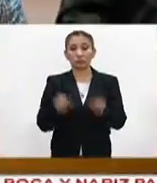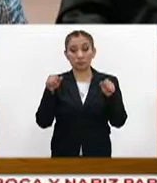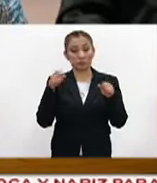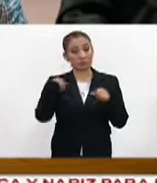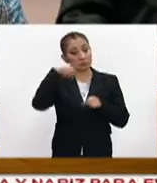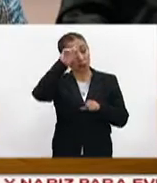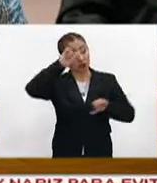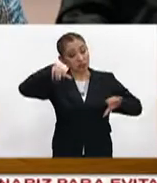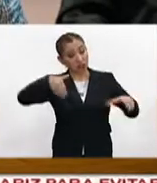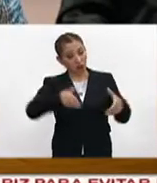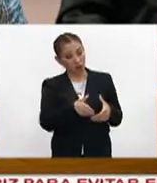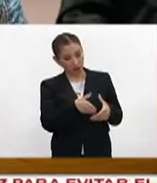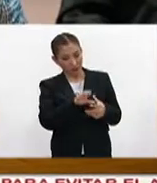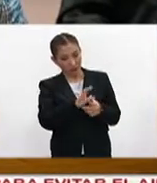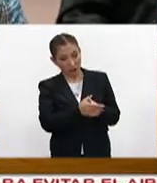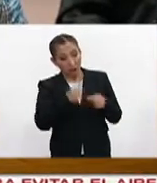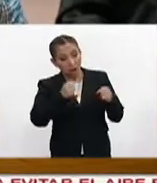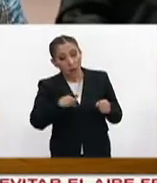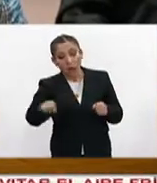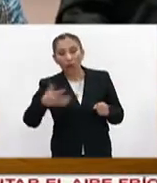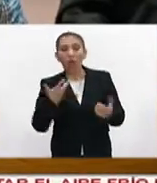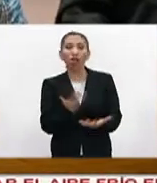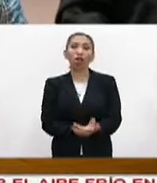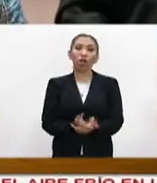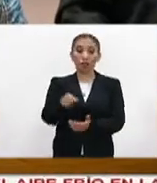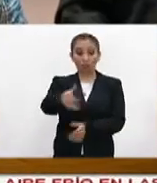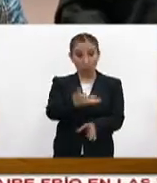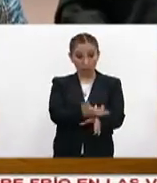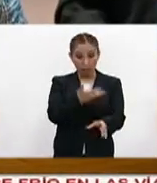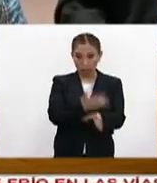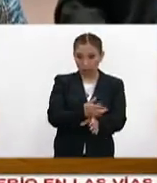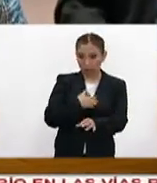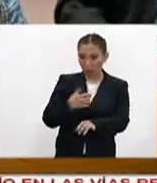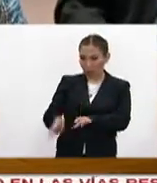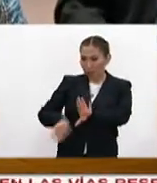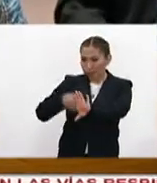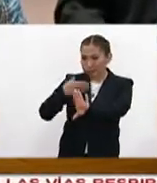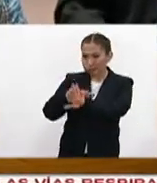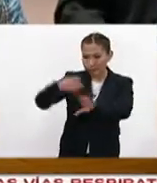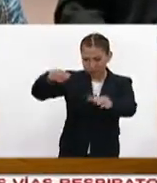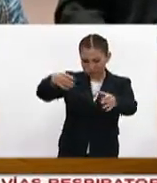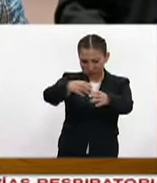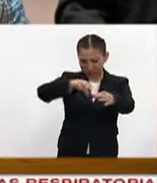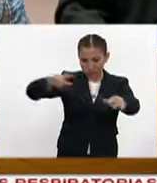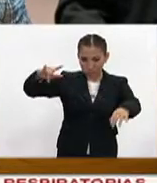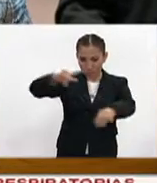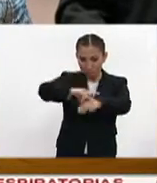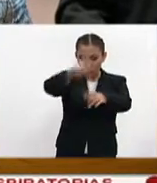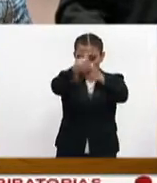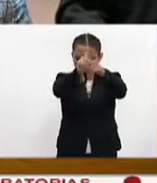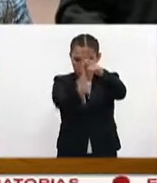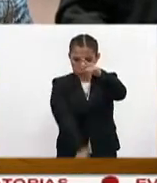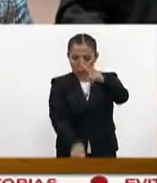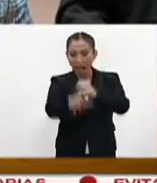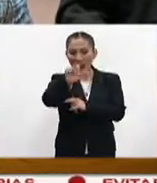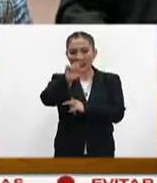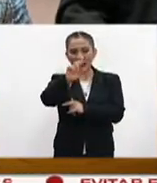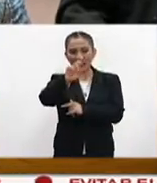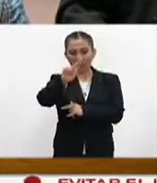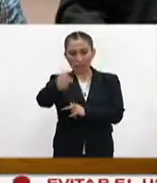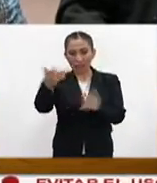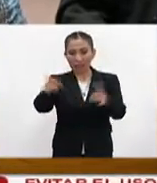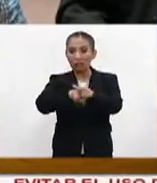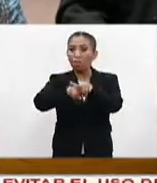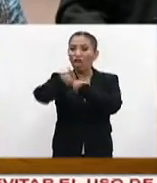El Consejo de Seguridad no actuó y Estados Unidos atacó con éxito la base aérea desde la cual Assad había lanzado